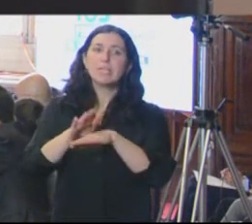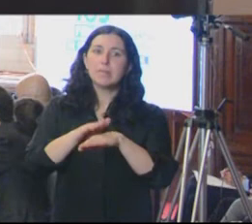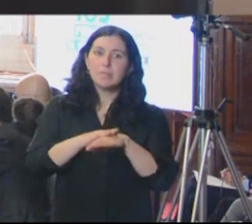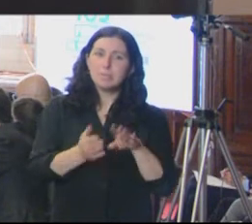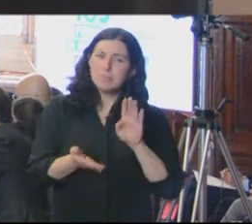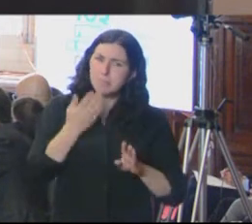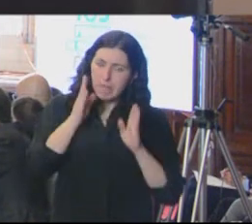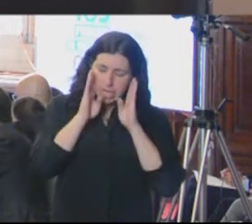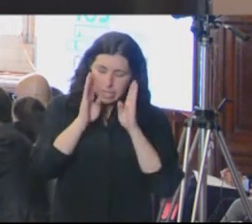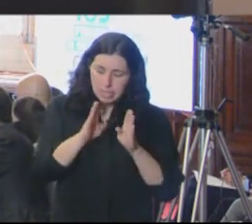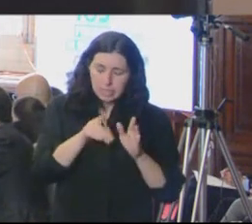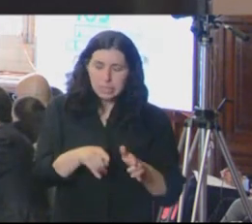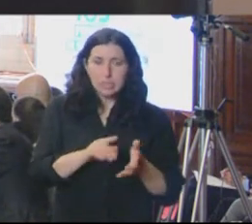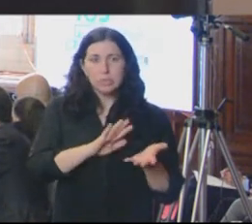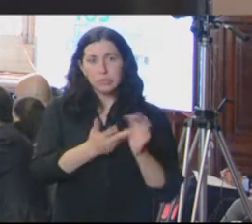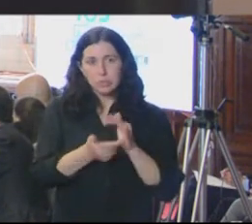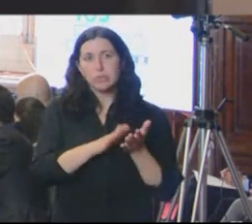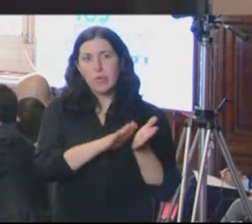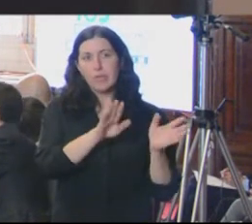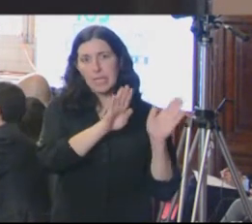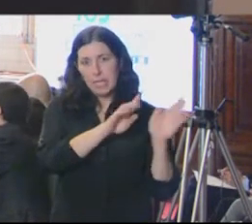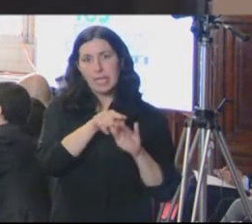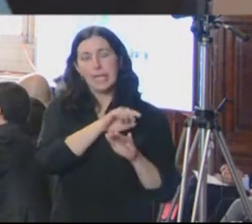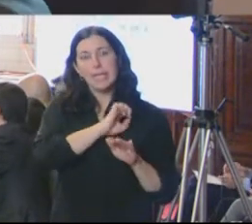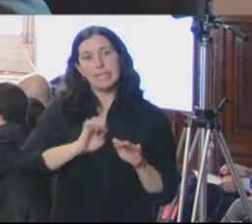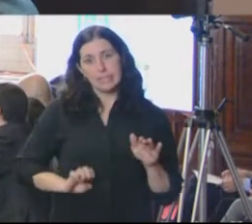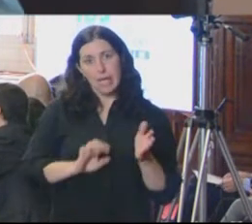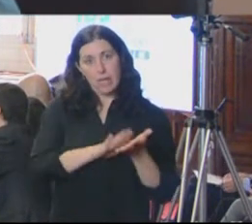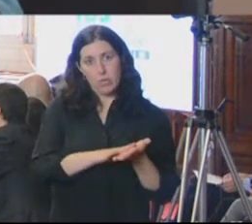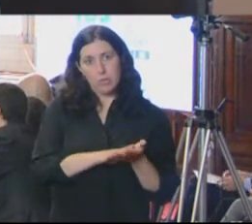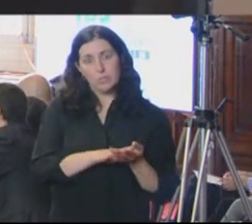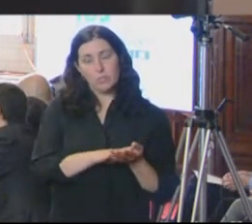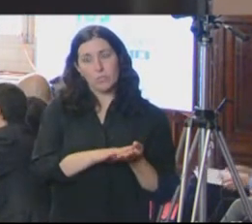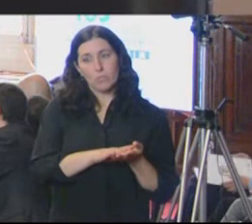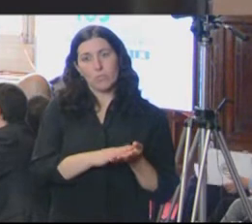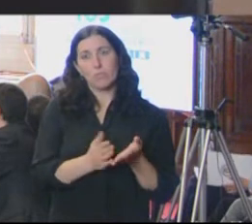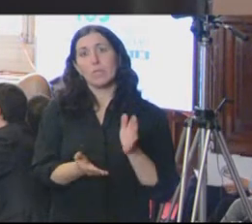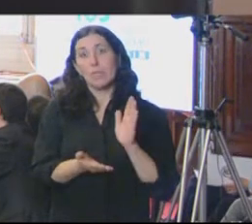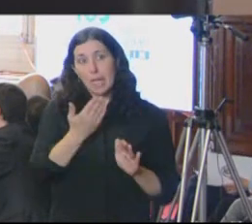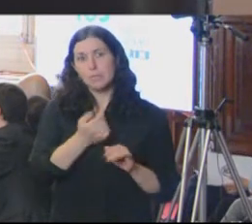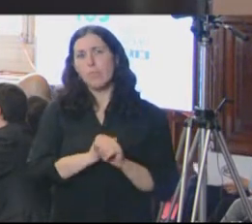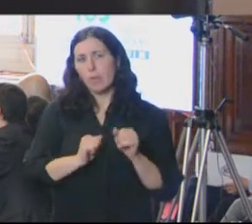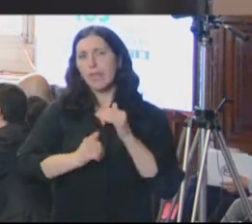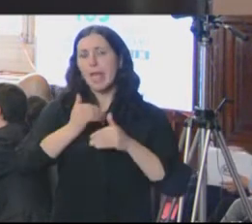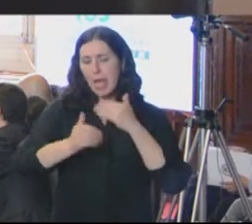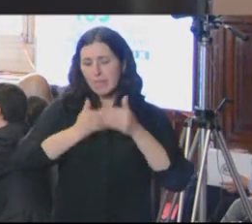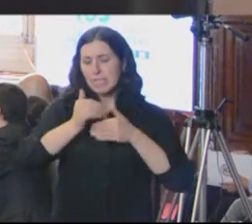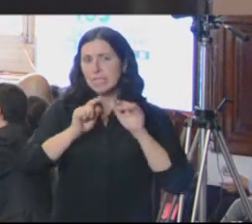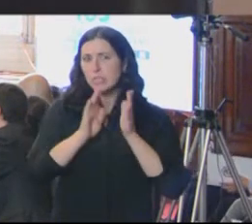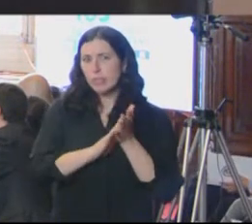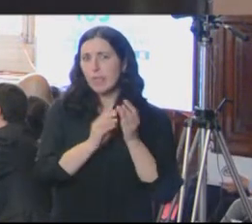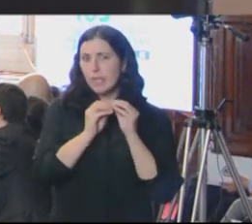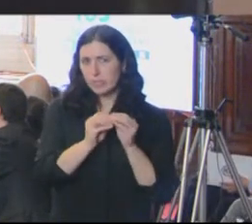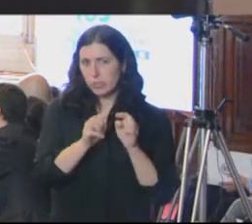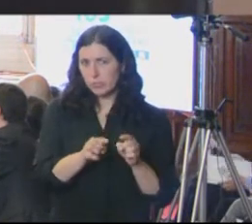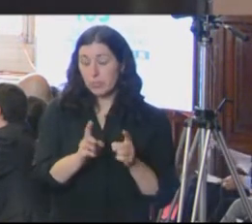énfasis por parte del Estado en cuanto a avanzar sobre el particular y tener